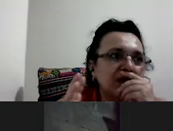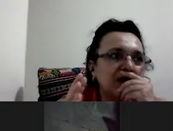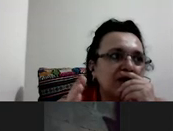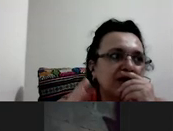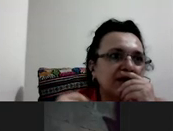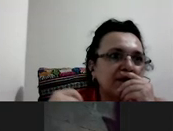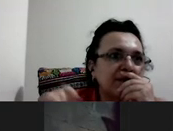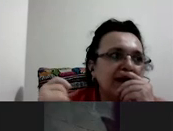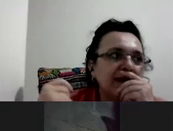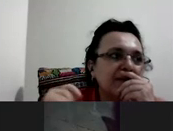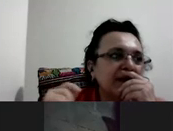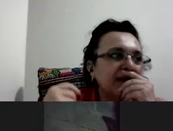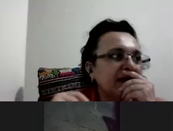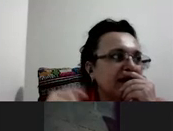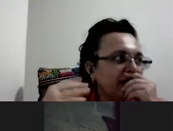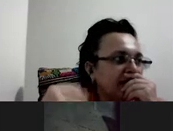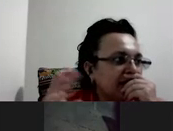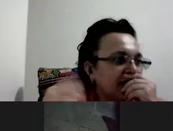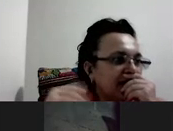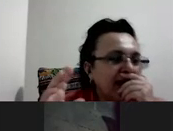de cuál es la correcta, vaya